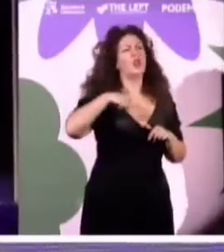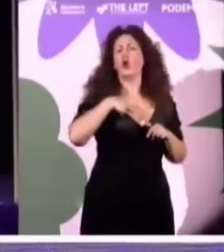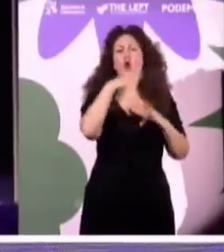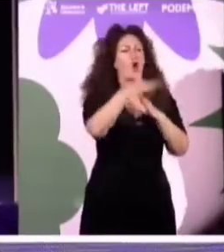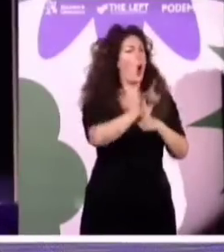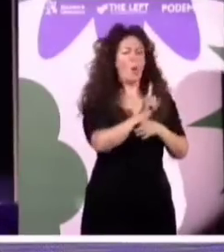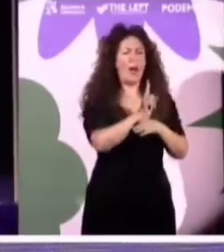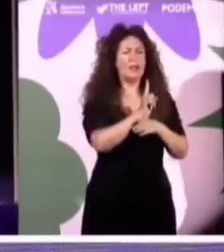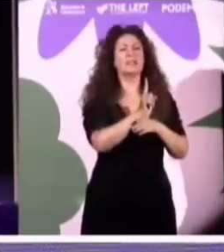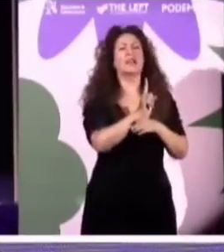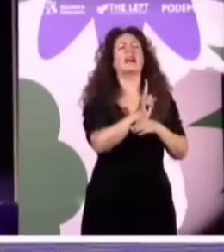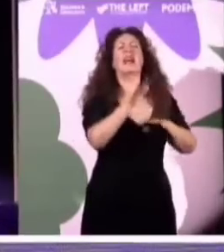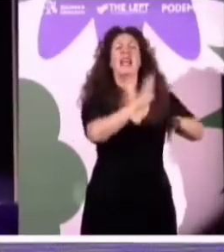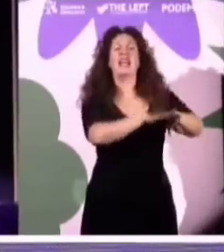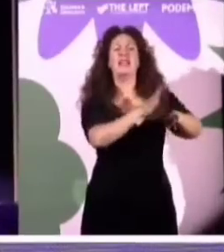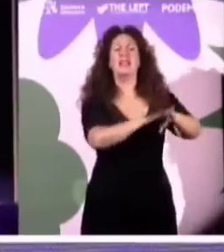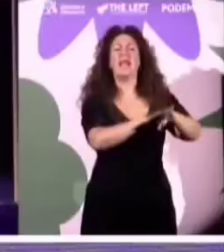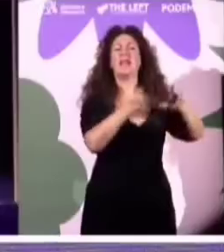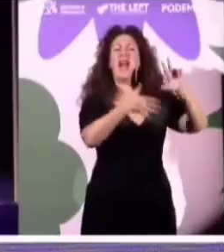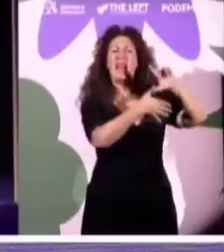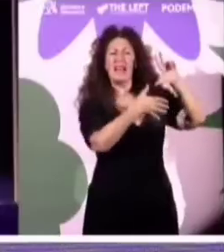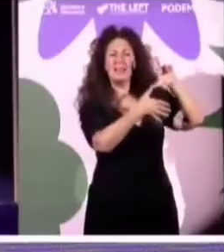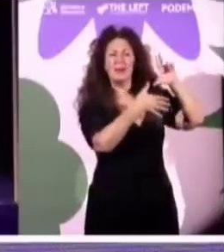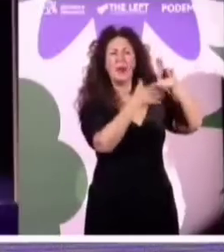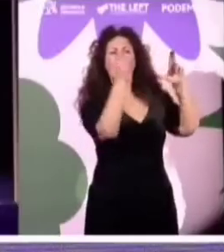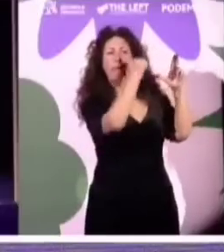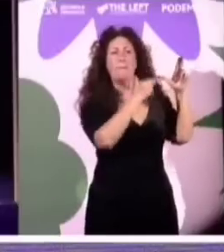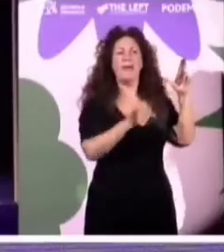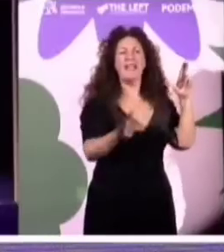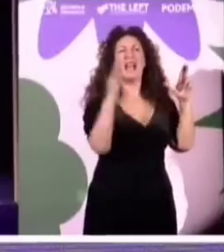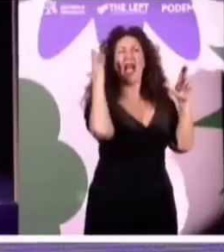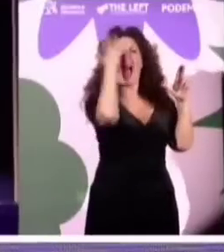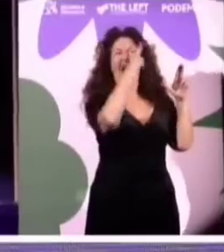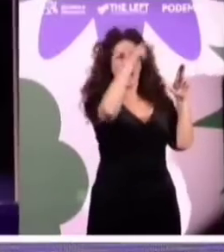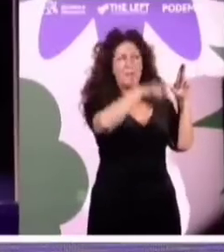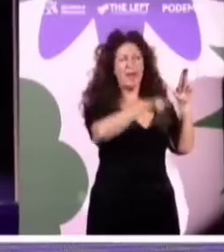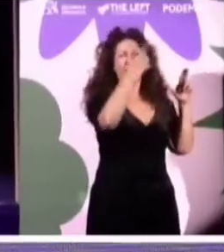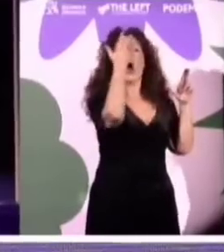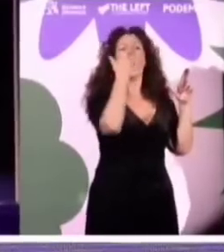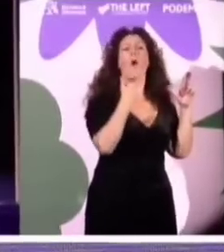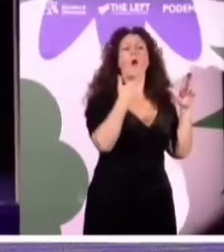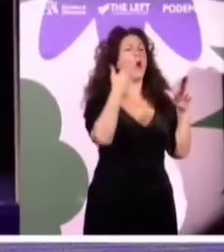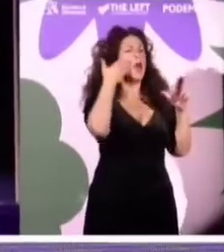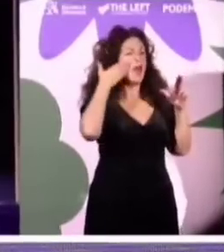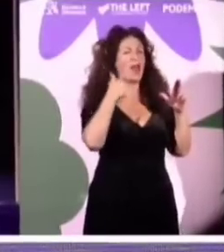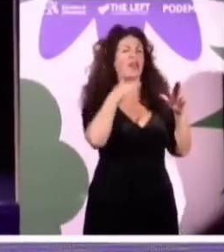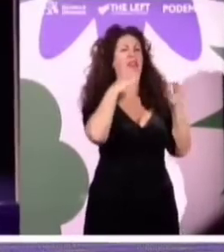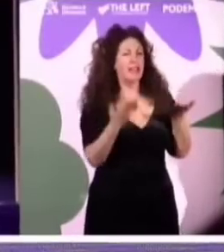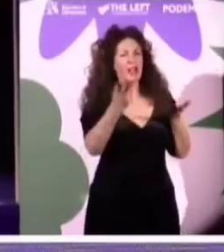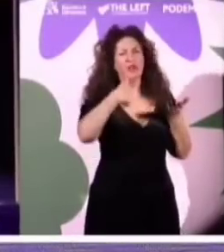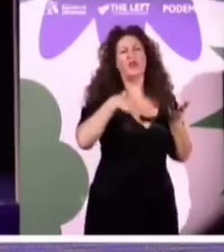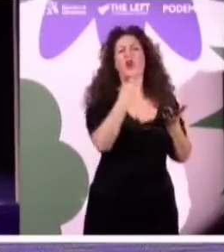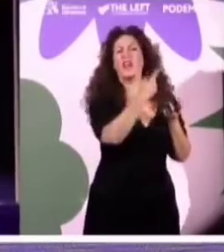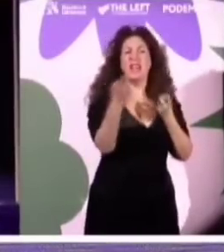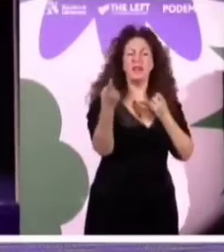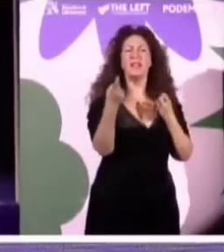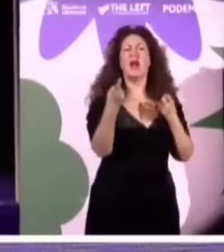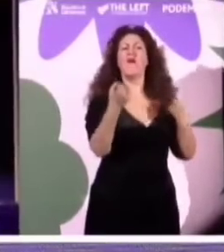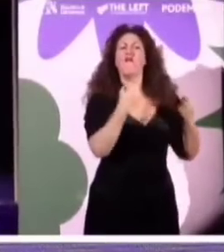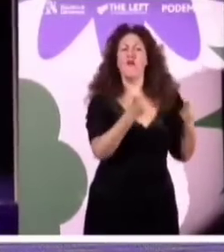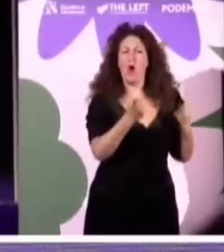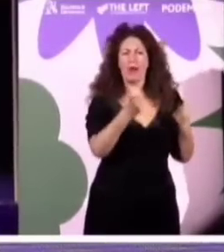que la izquierda latinoamericana pinte el mapa de América de los colores de la dignidad. Necesitamos que sea una fuerza